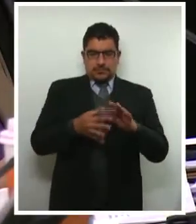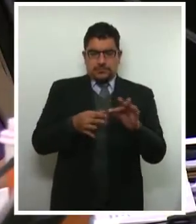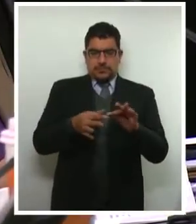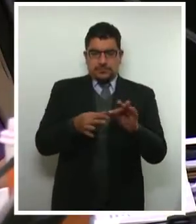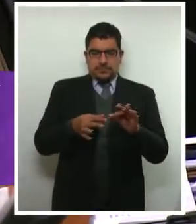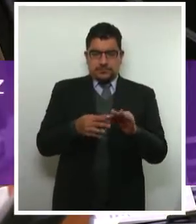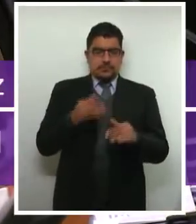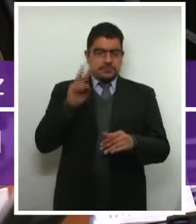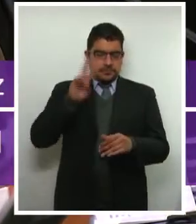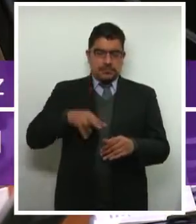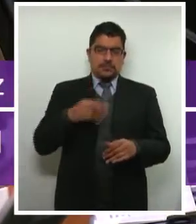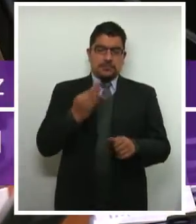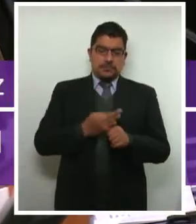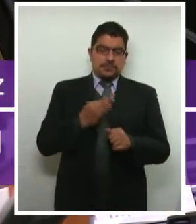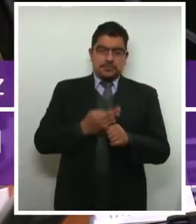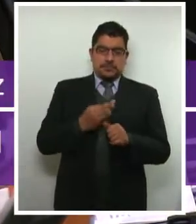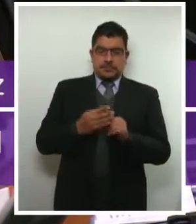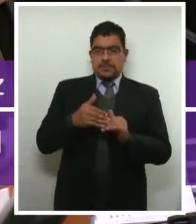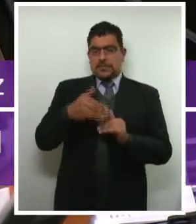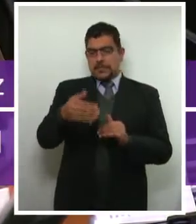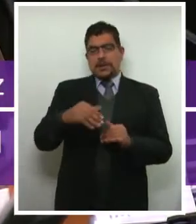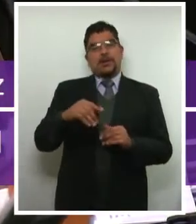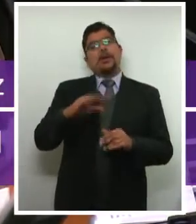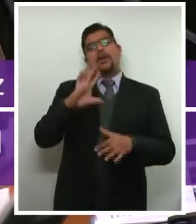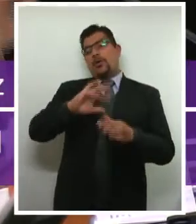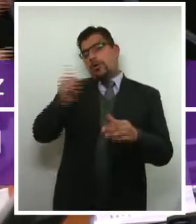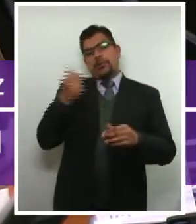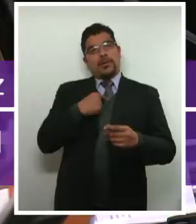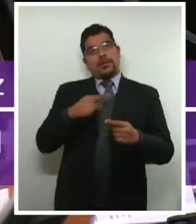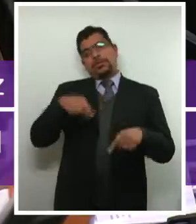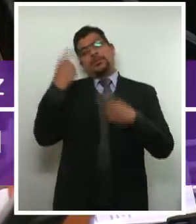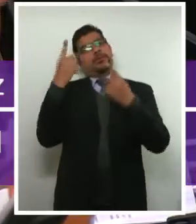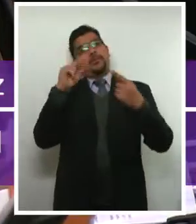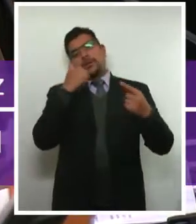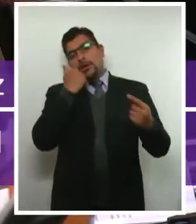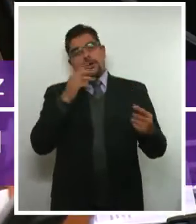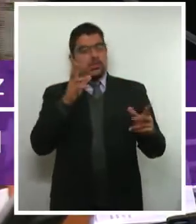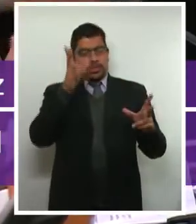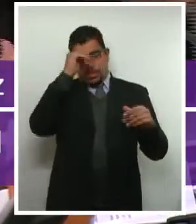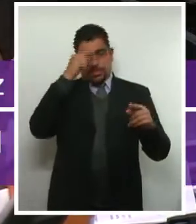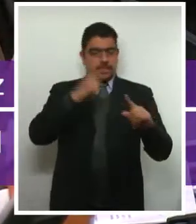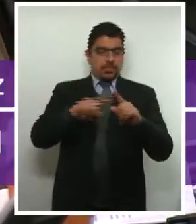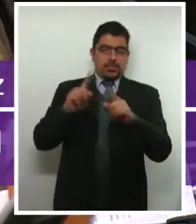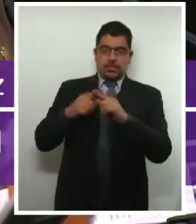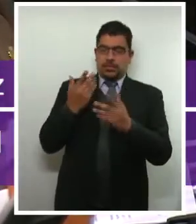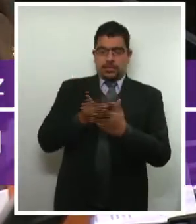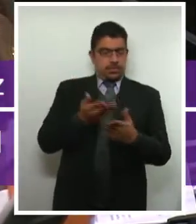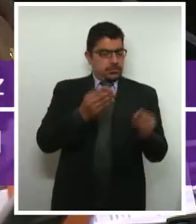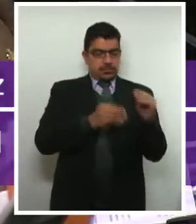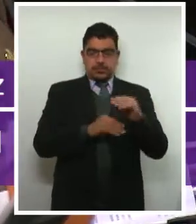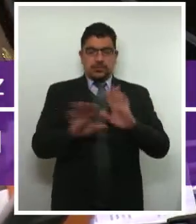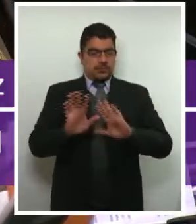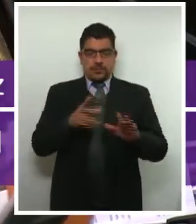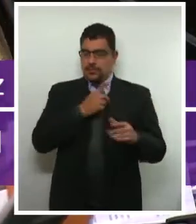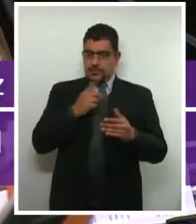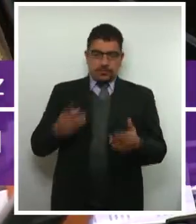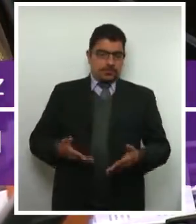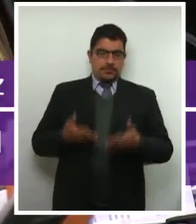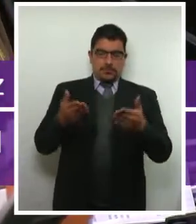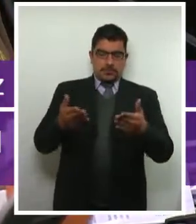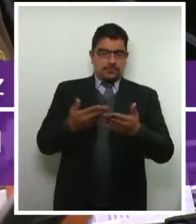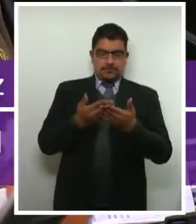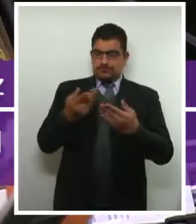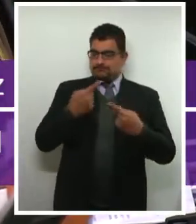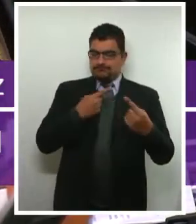evidentemente en adelante también va a haber quien esté en desacuerdo con algunas de las propuestas y más bien deberíamos de abrirlo